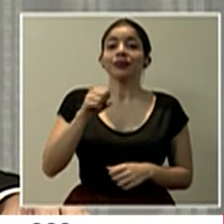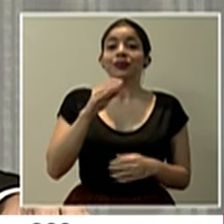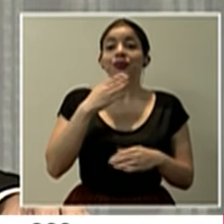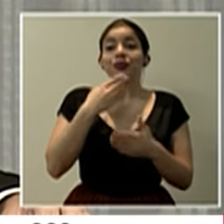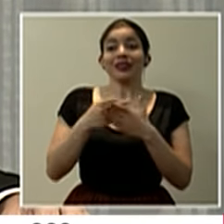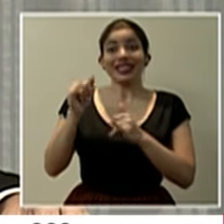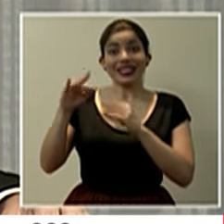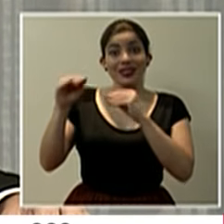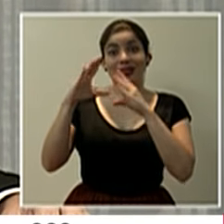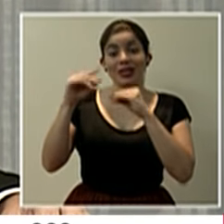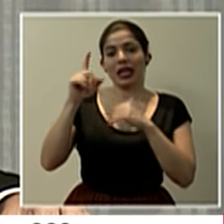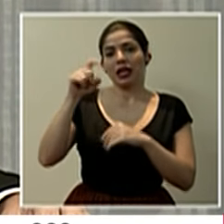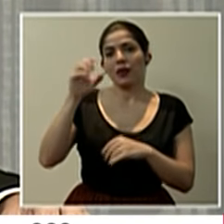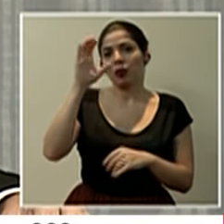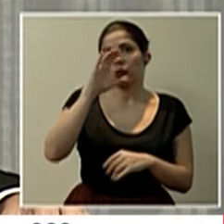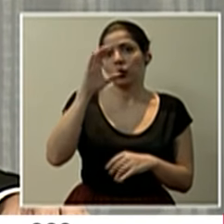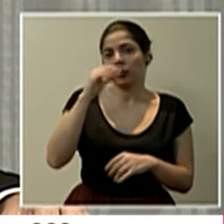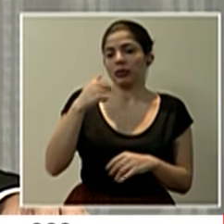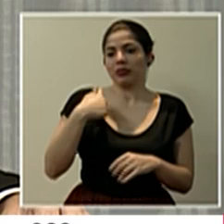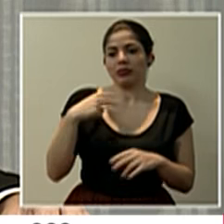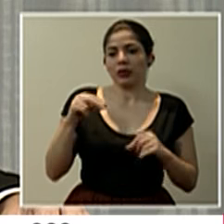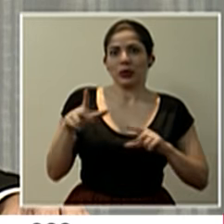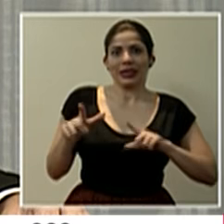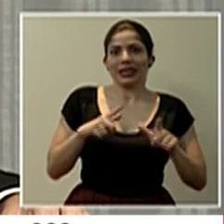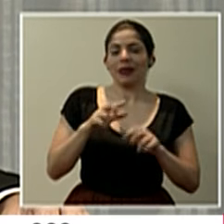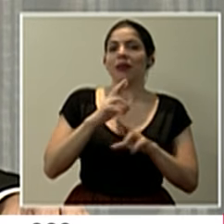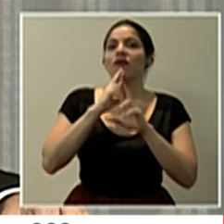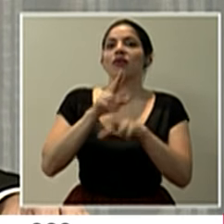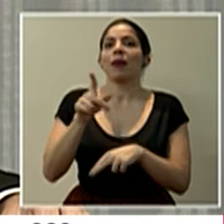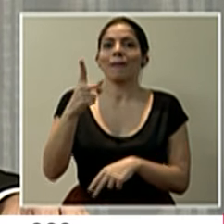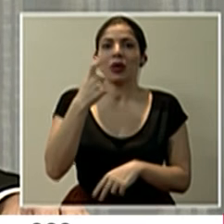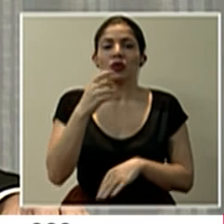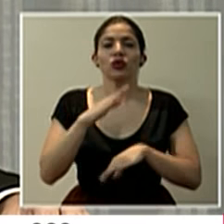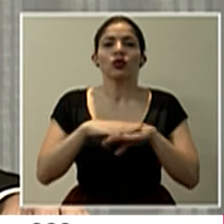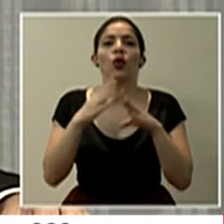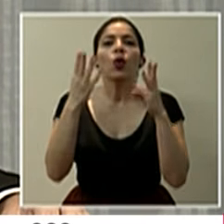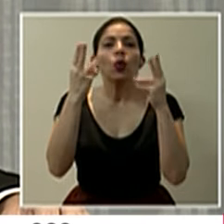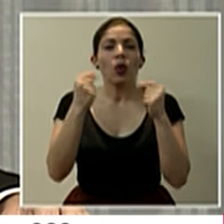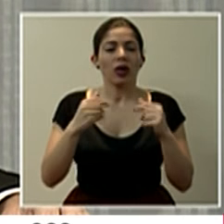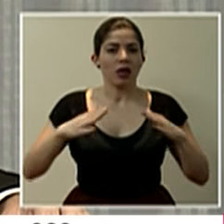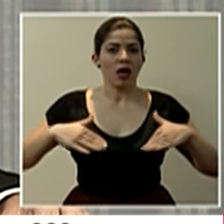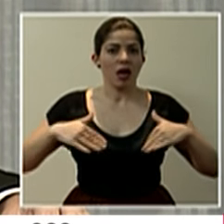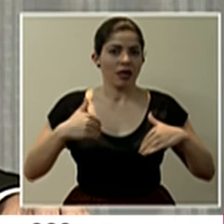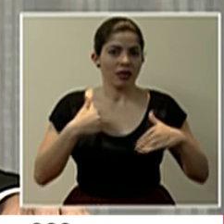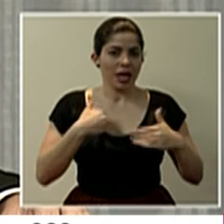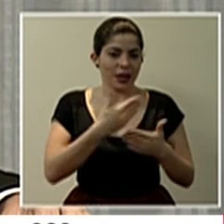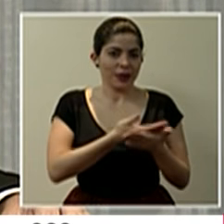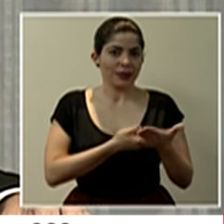datos habría que buscarlos. No estoy preparado para responder la pregunta respecto a los datos de cuantificación.